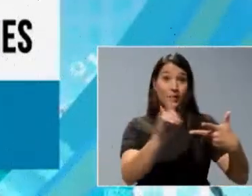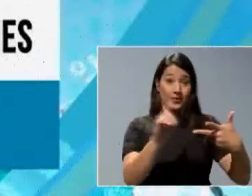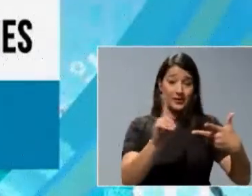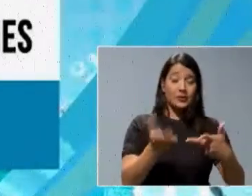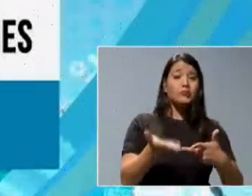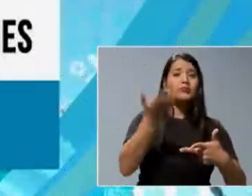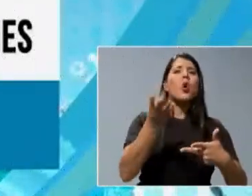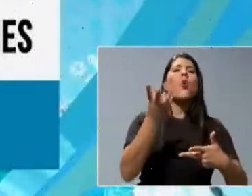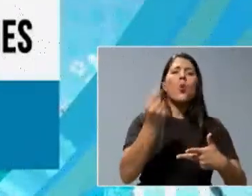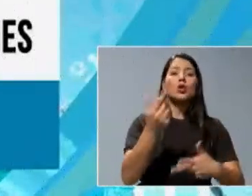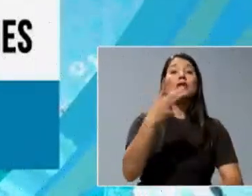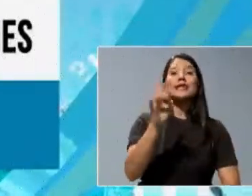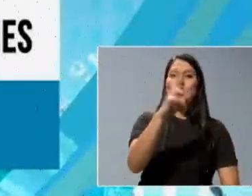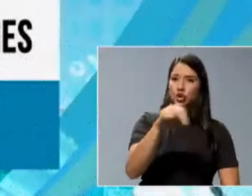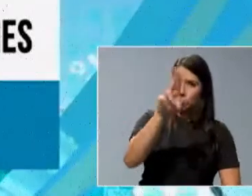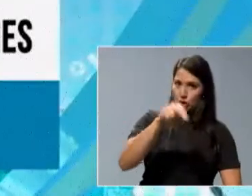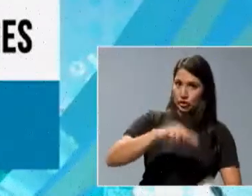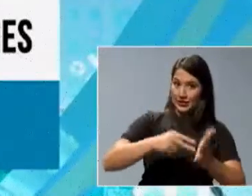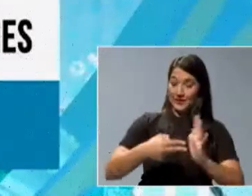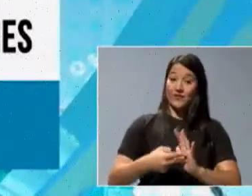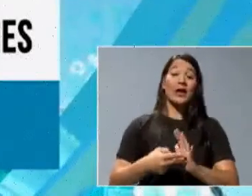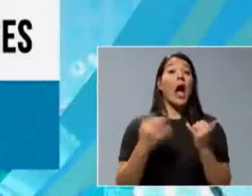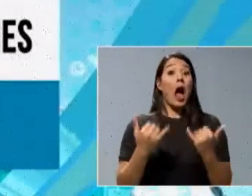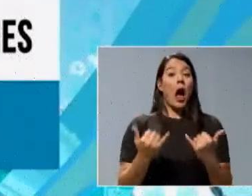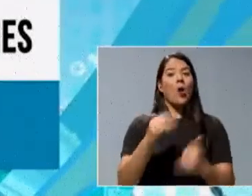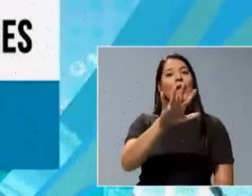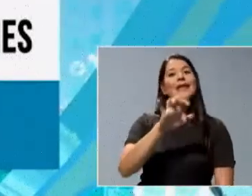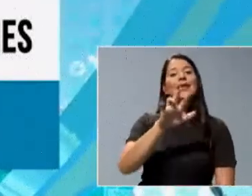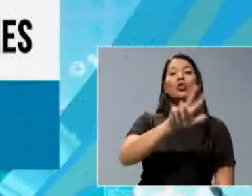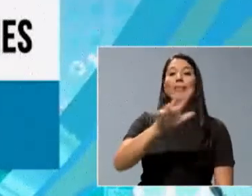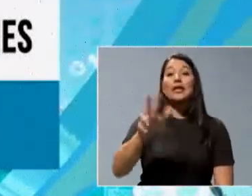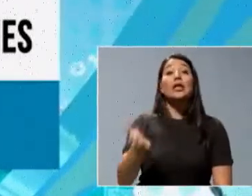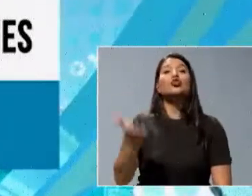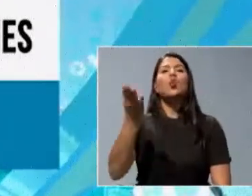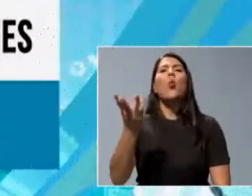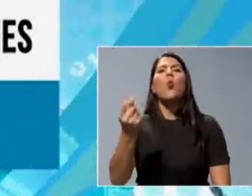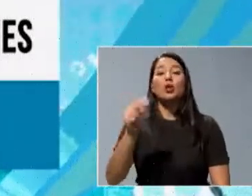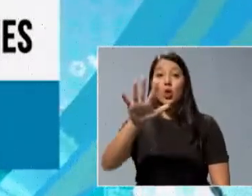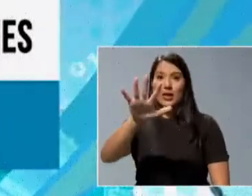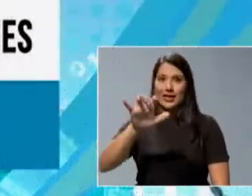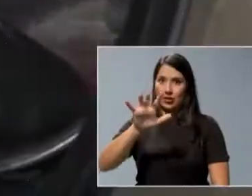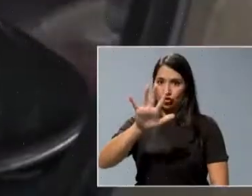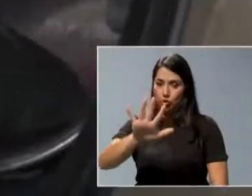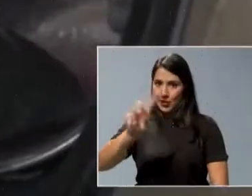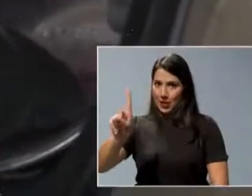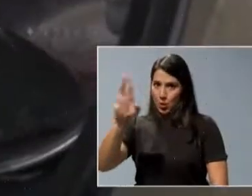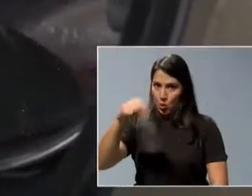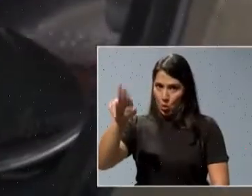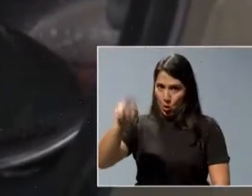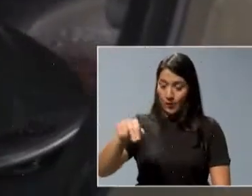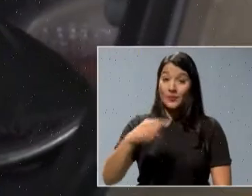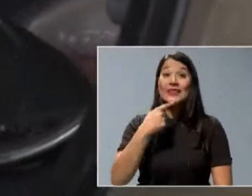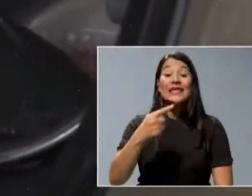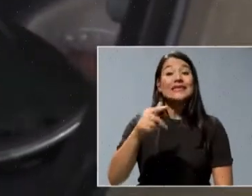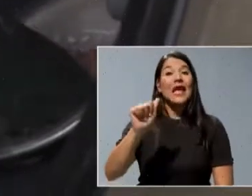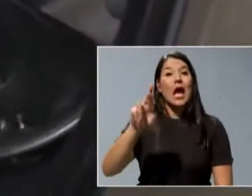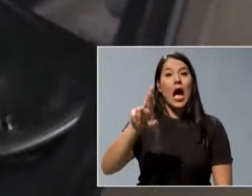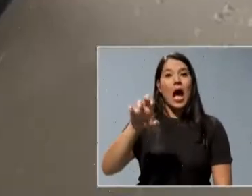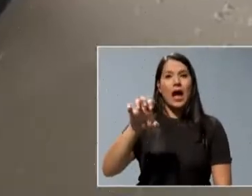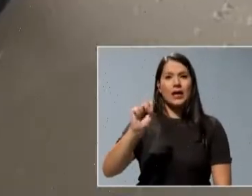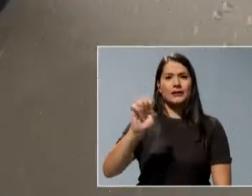parte incrementará 18 colones, es decir que pasará de 533 colones a 551. De acuerdo con la Reserva, el alza